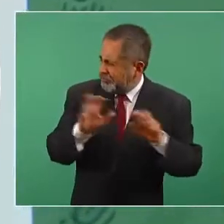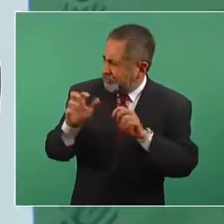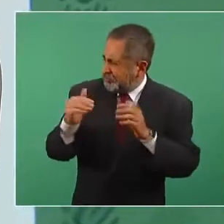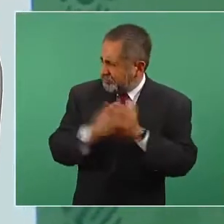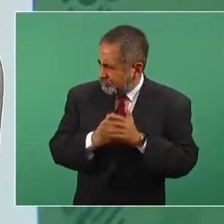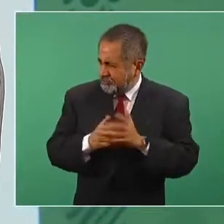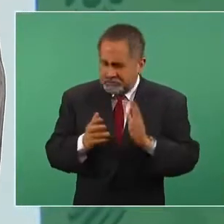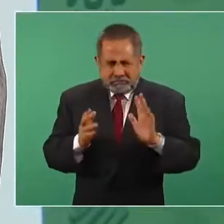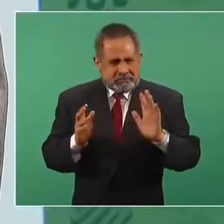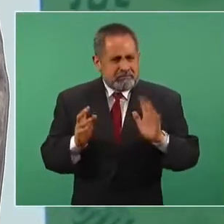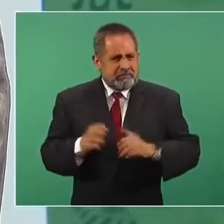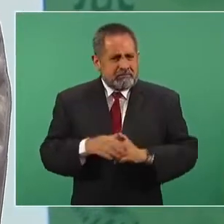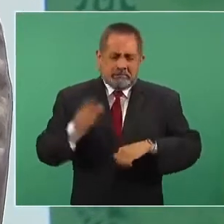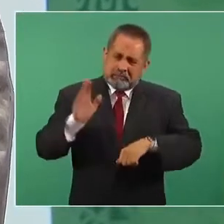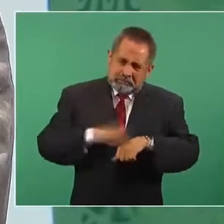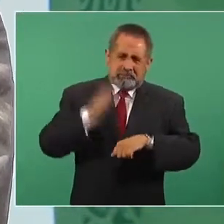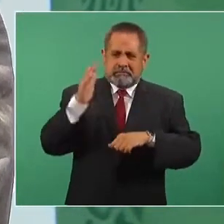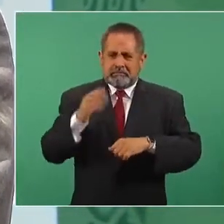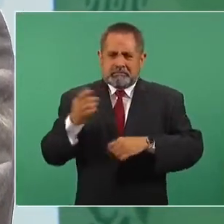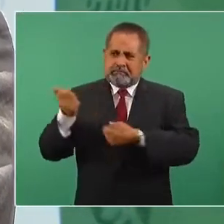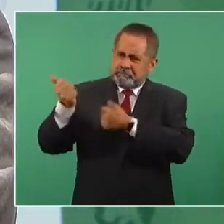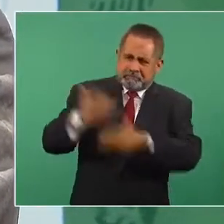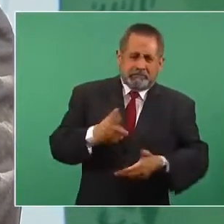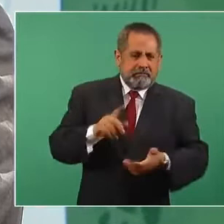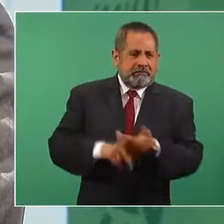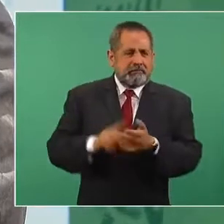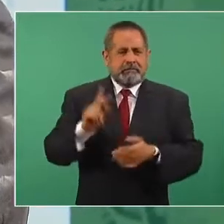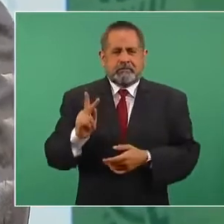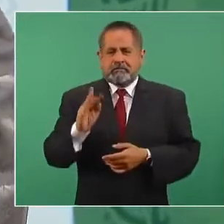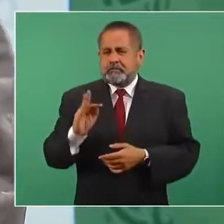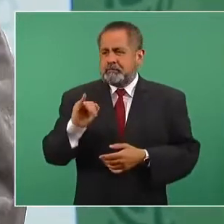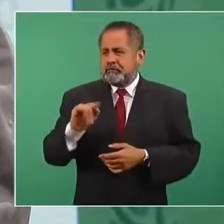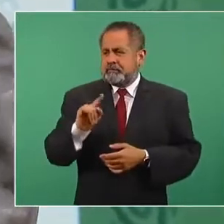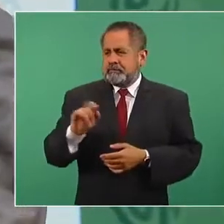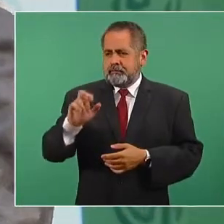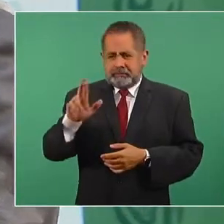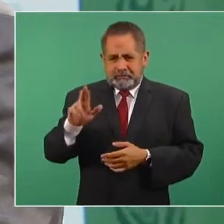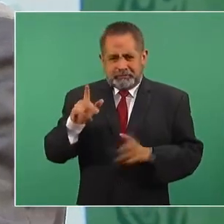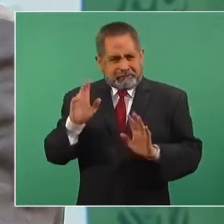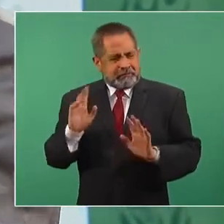600,000, 800,000 más de Pfizer. Y